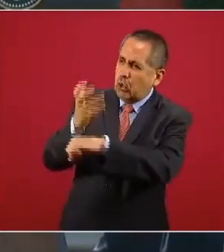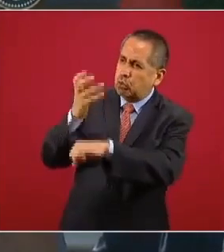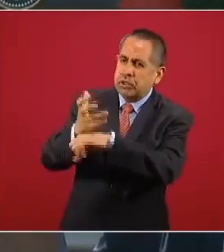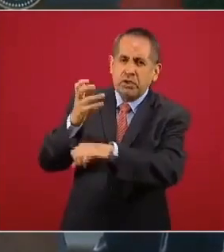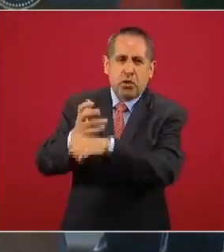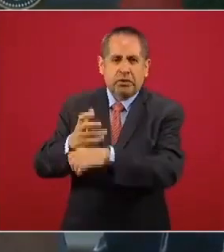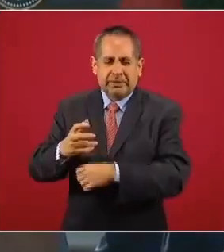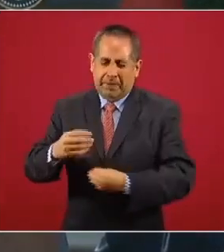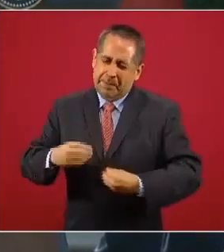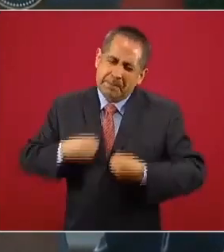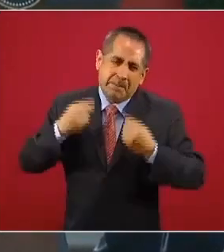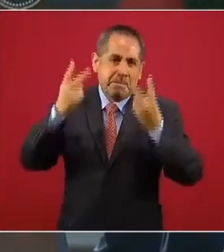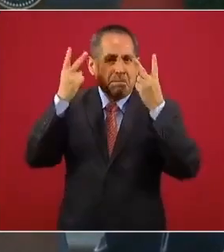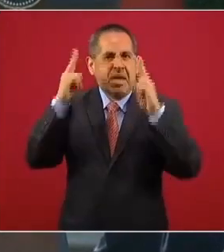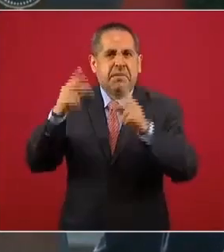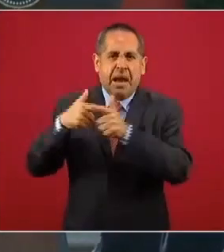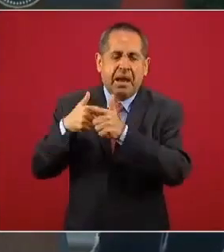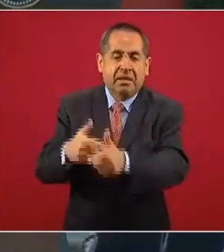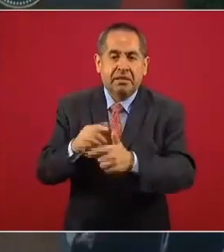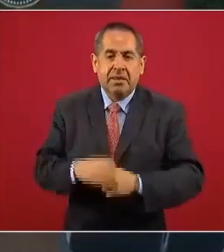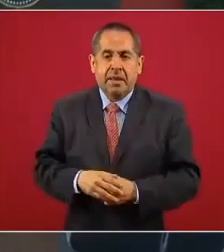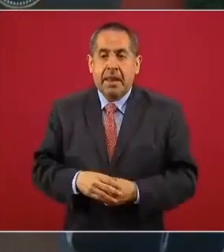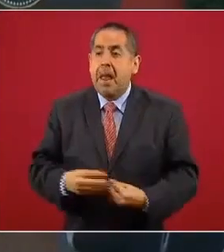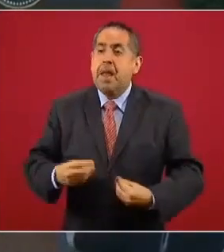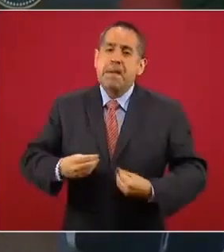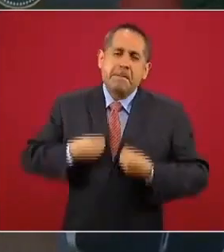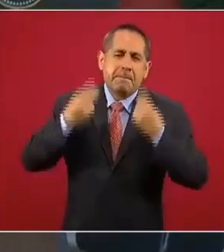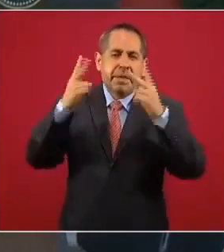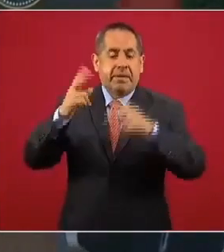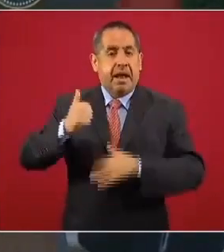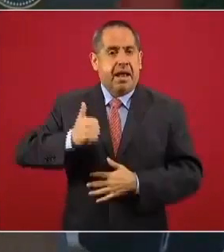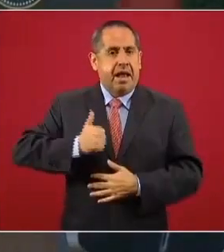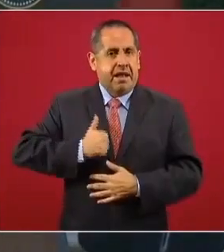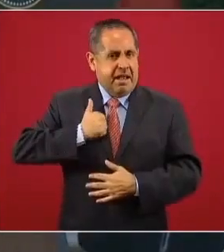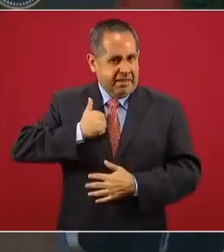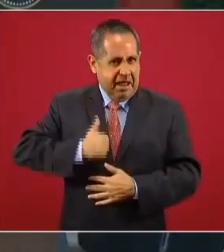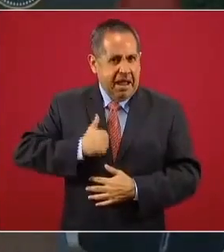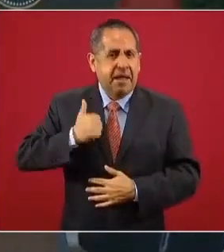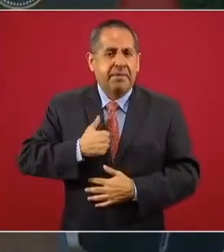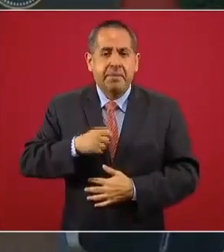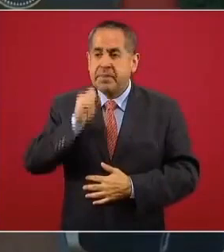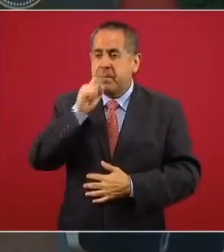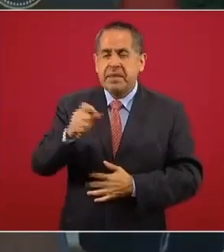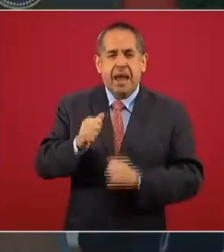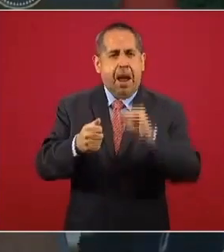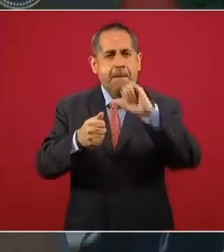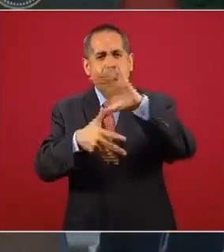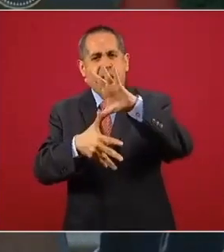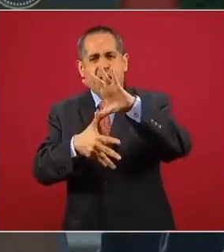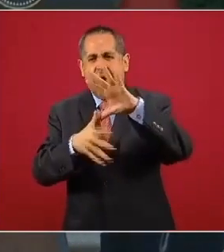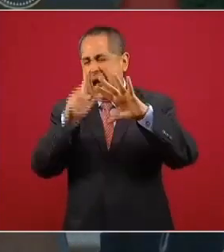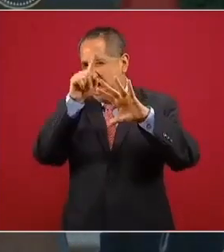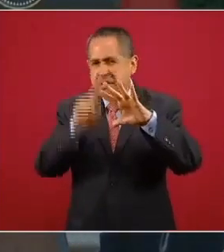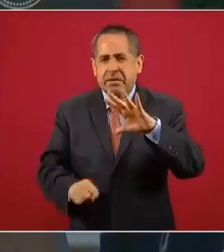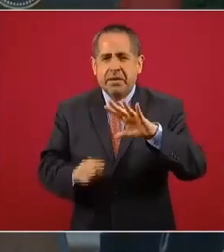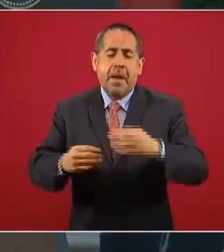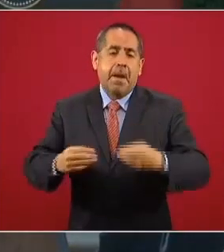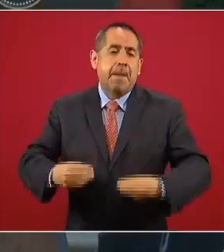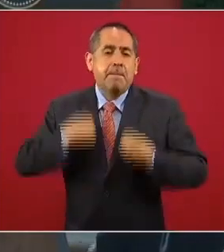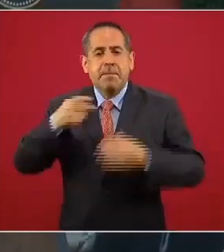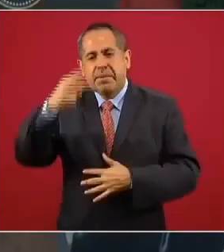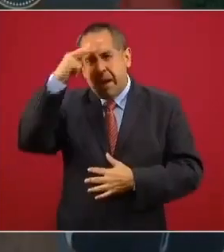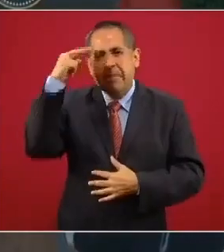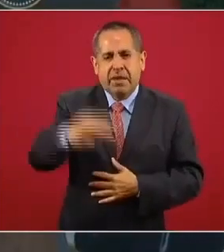de América. Que viva Canadá. Que viva nuestra América. ¡Viva